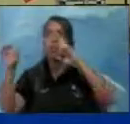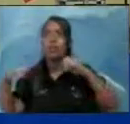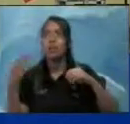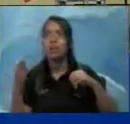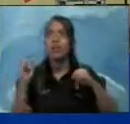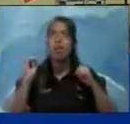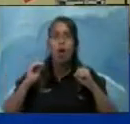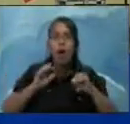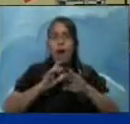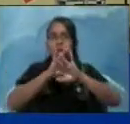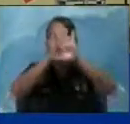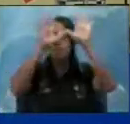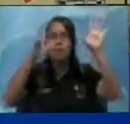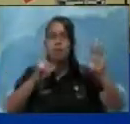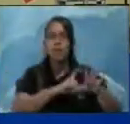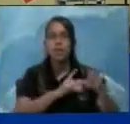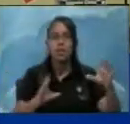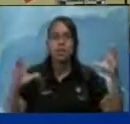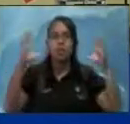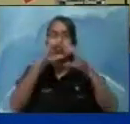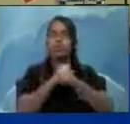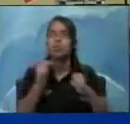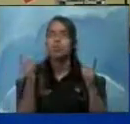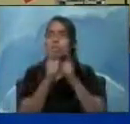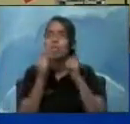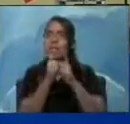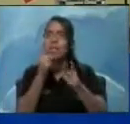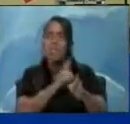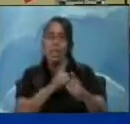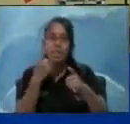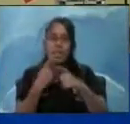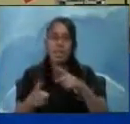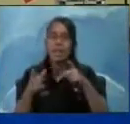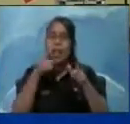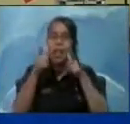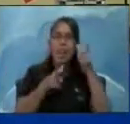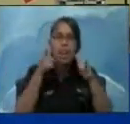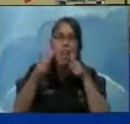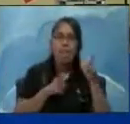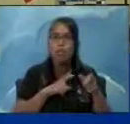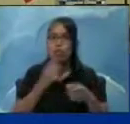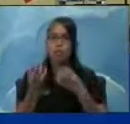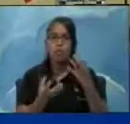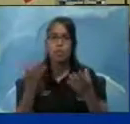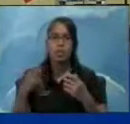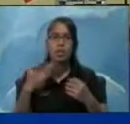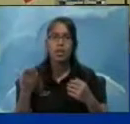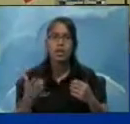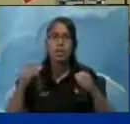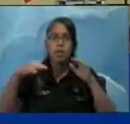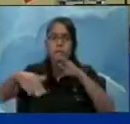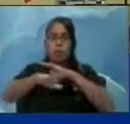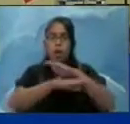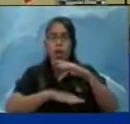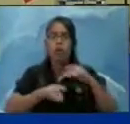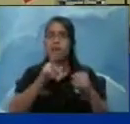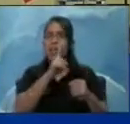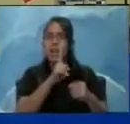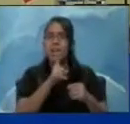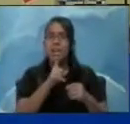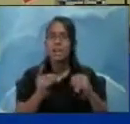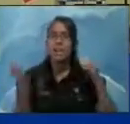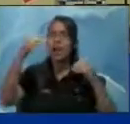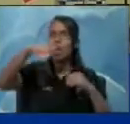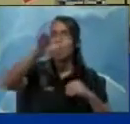alumbraba de noche un pedacito de aquella lengua de fuego que bajó en el Monte